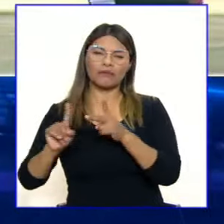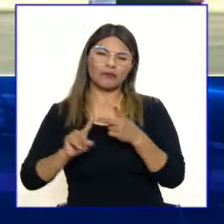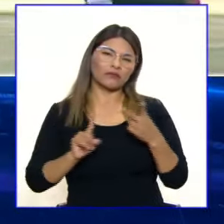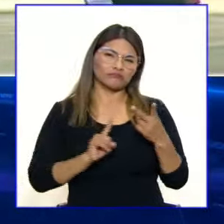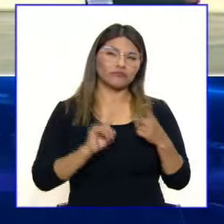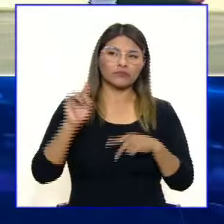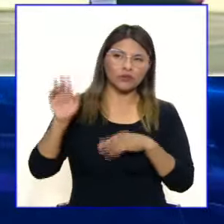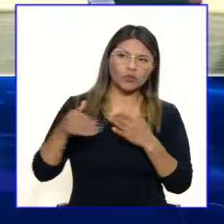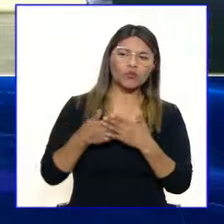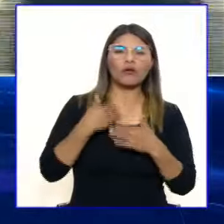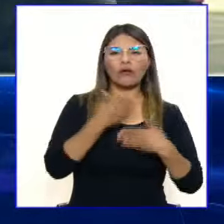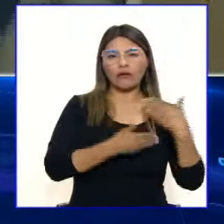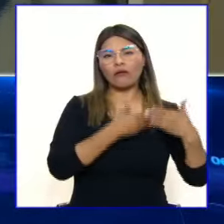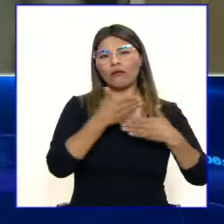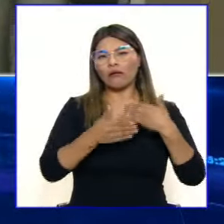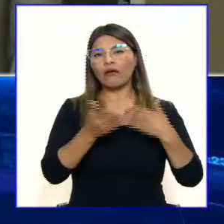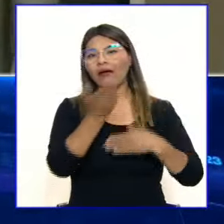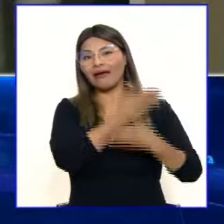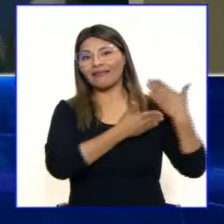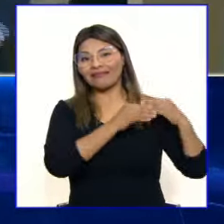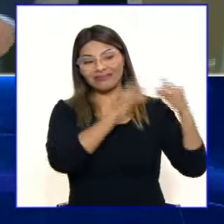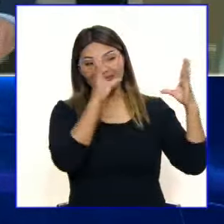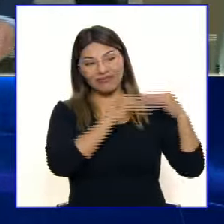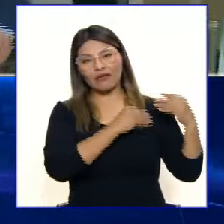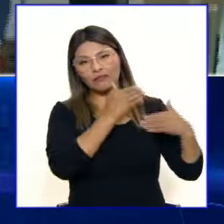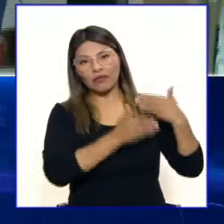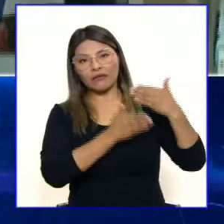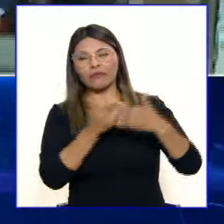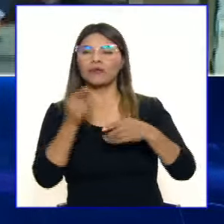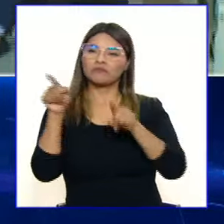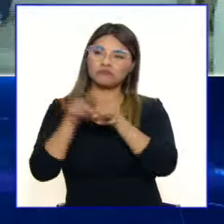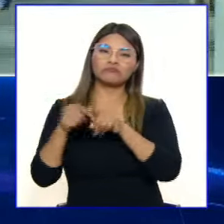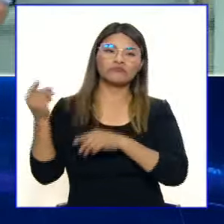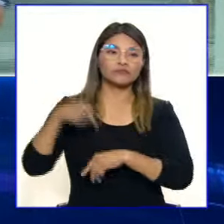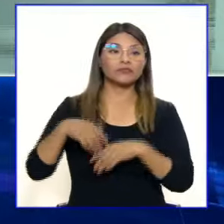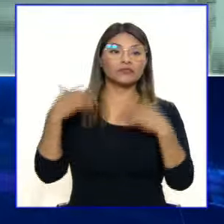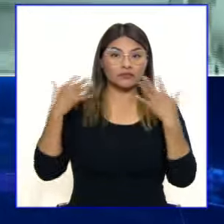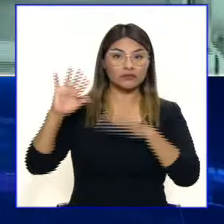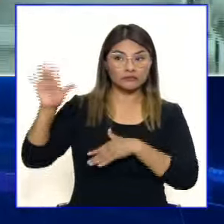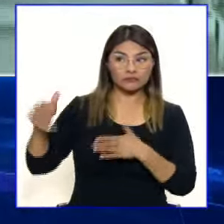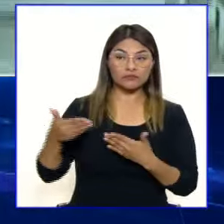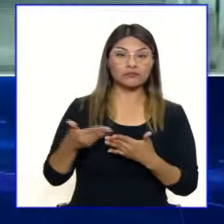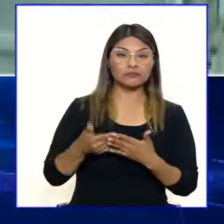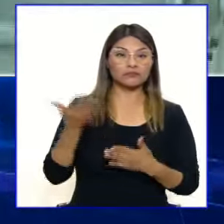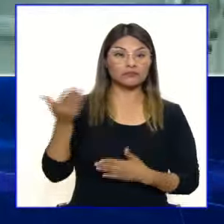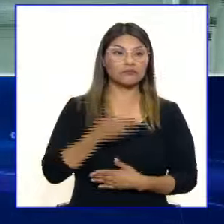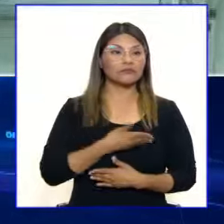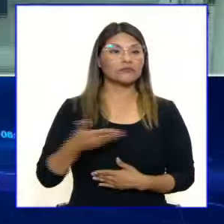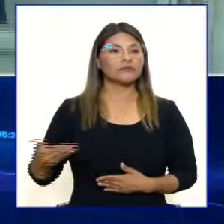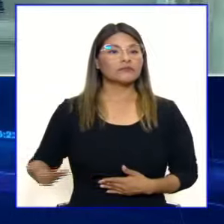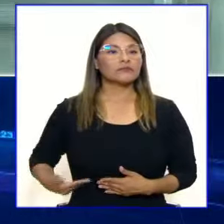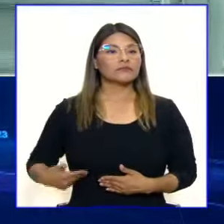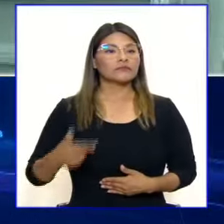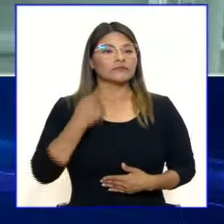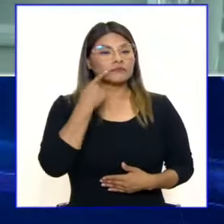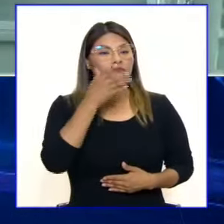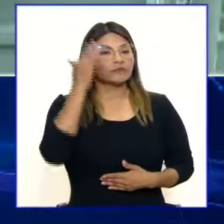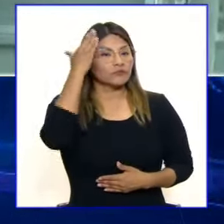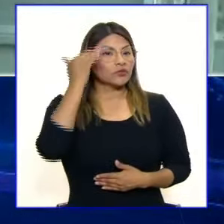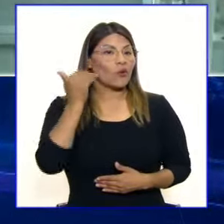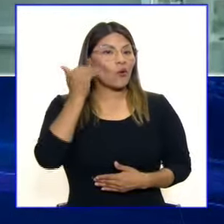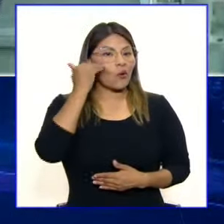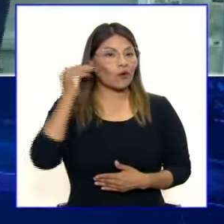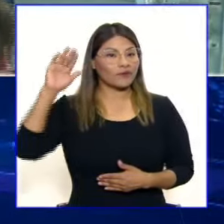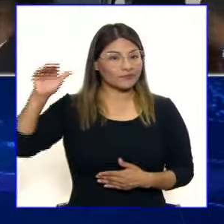ido llegando en los días anteriores. Alex Vigo, reiterar, llegó el presidente de la República de Corea a